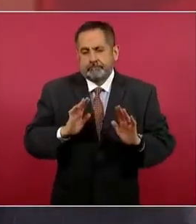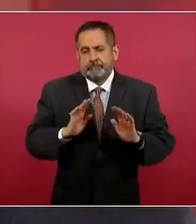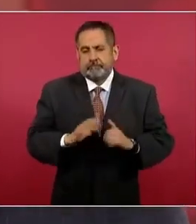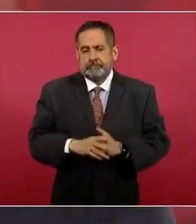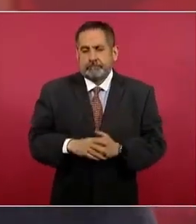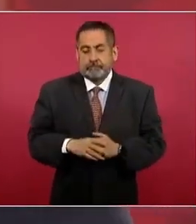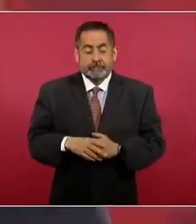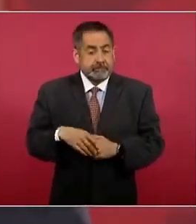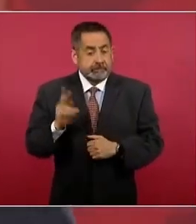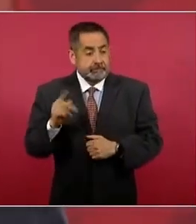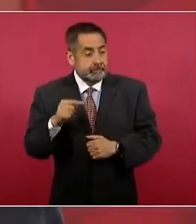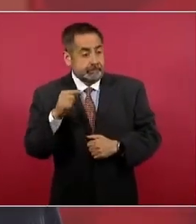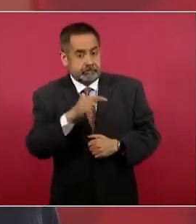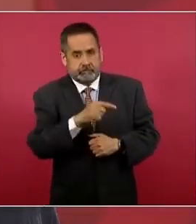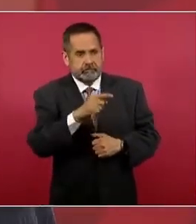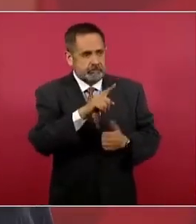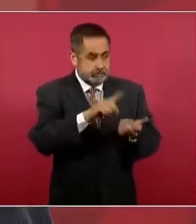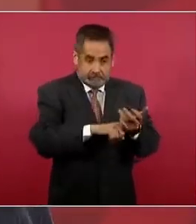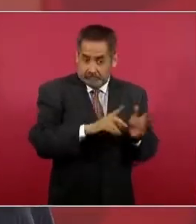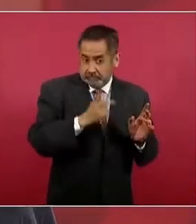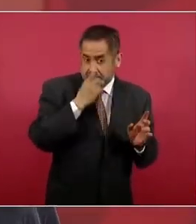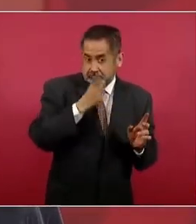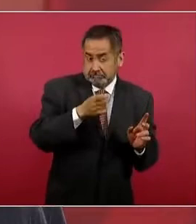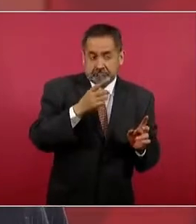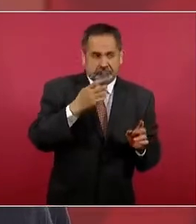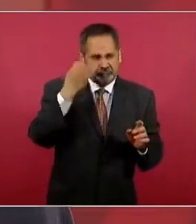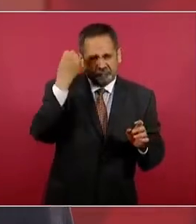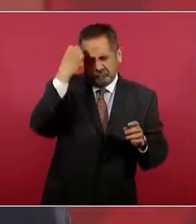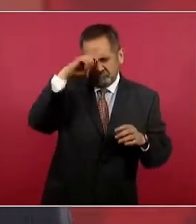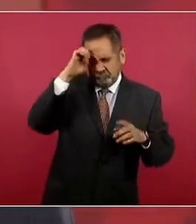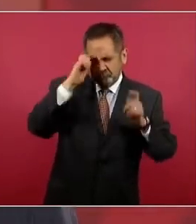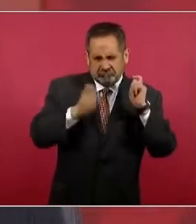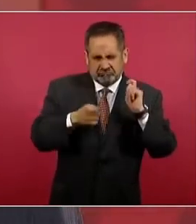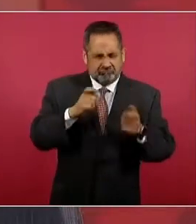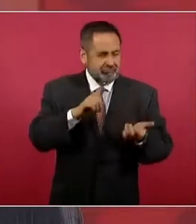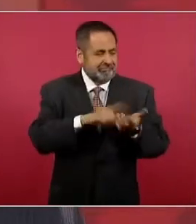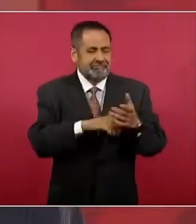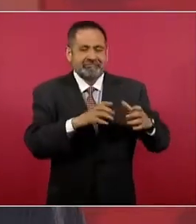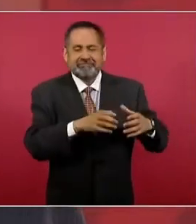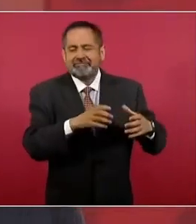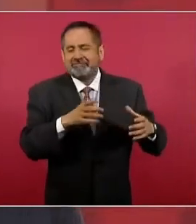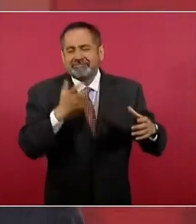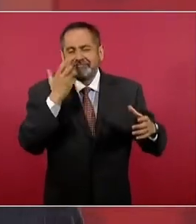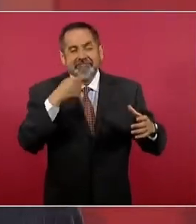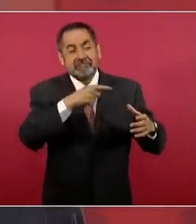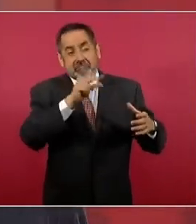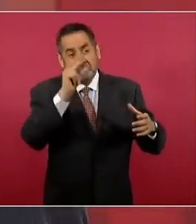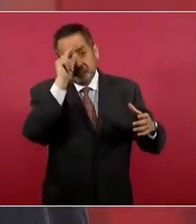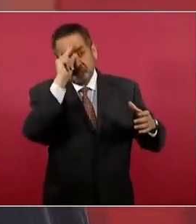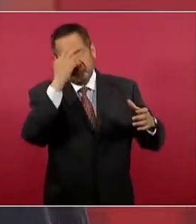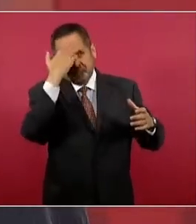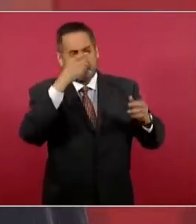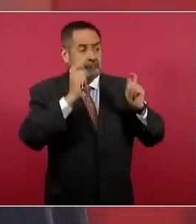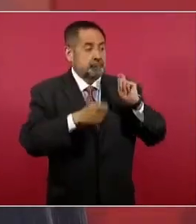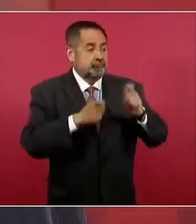pero tienen expertos ahí, los intelectuales